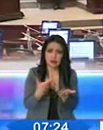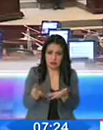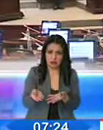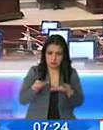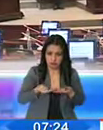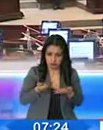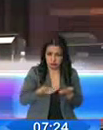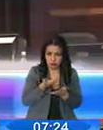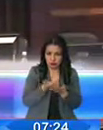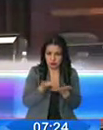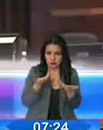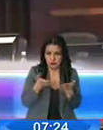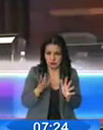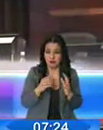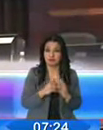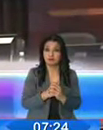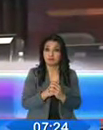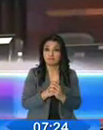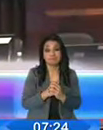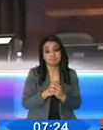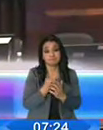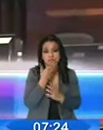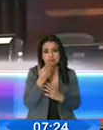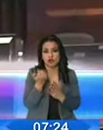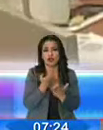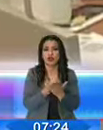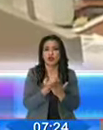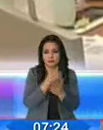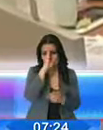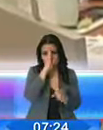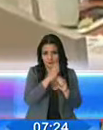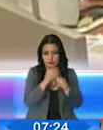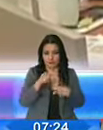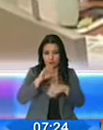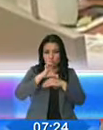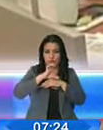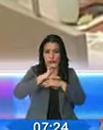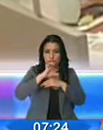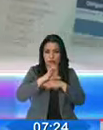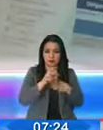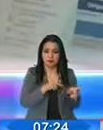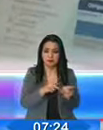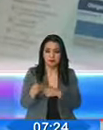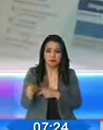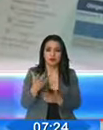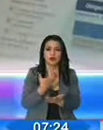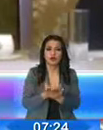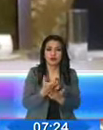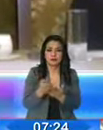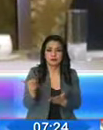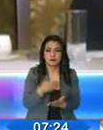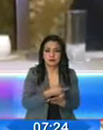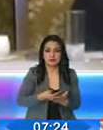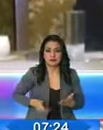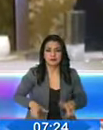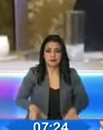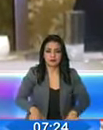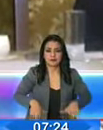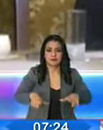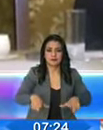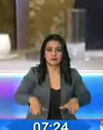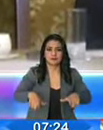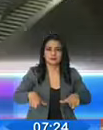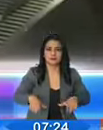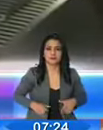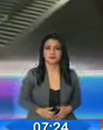proyecto de ley que busca contribuir a mejorar la economía nacional y está enmarcado en el plan económico del presidente Lenín Moreno.